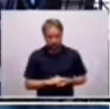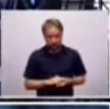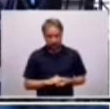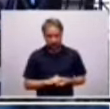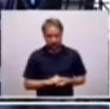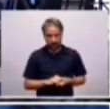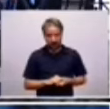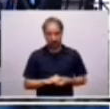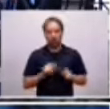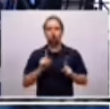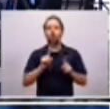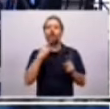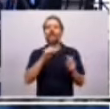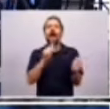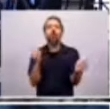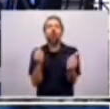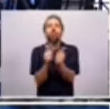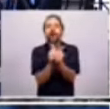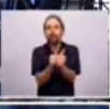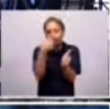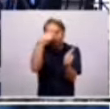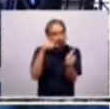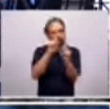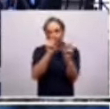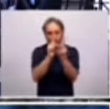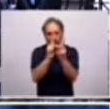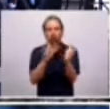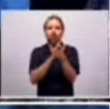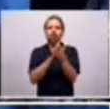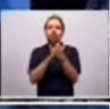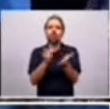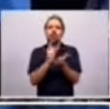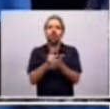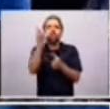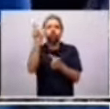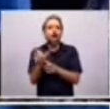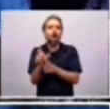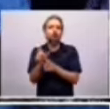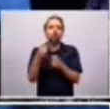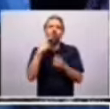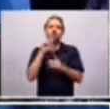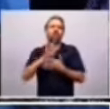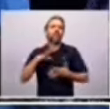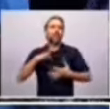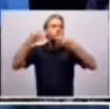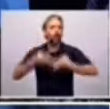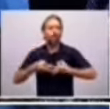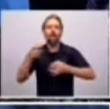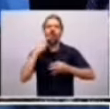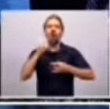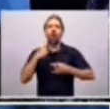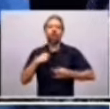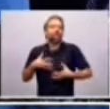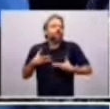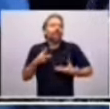fondo de cese laboral. Si vos me preguntás, es raro la foto, la foto